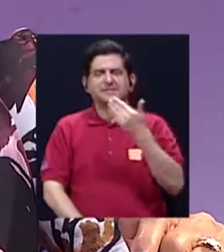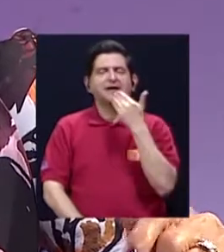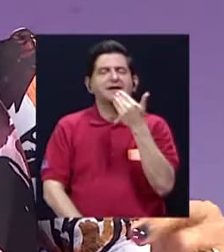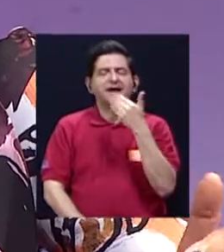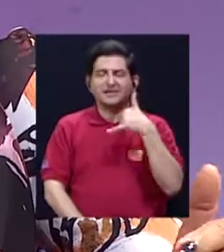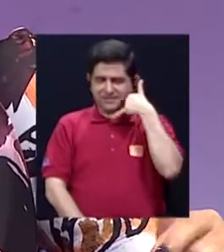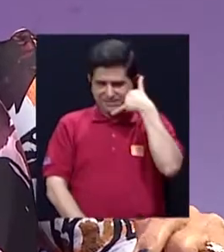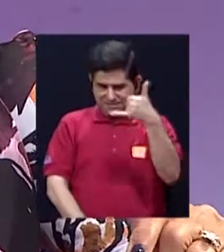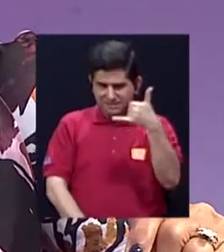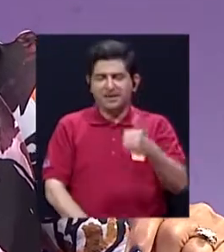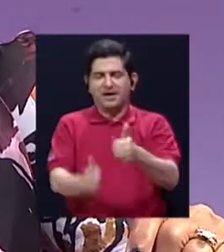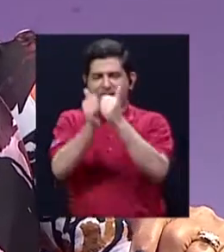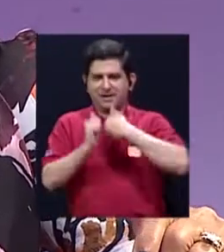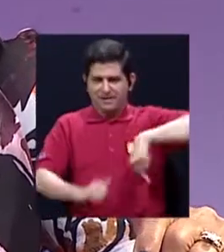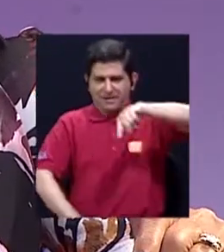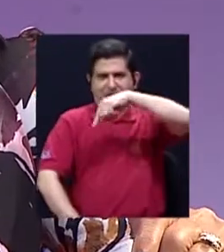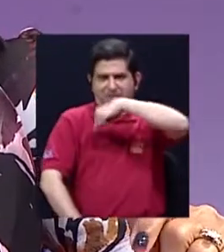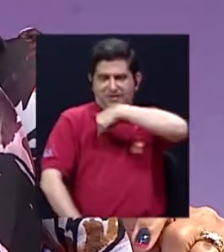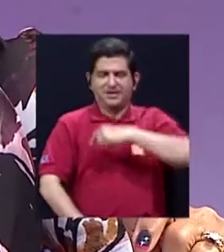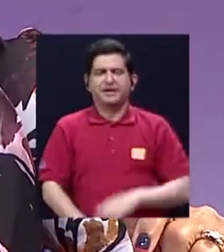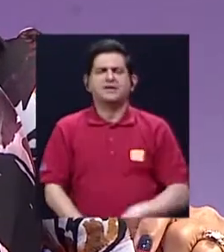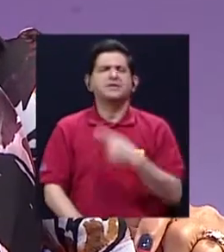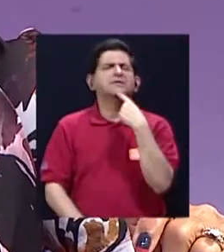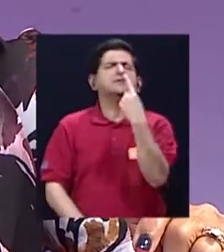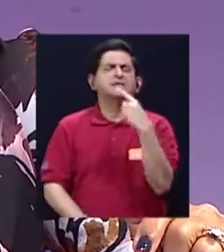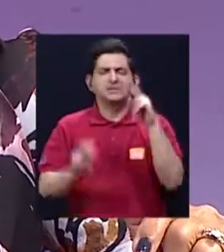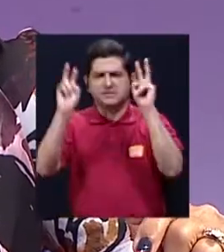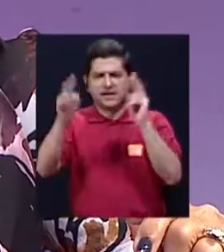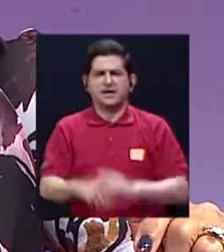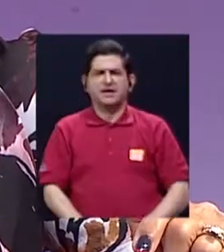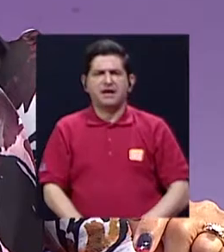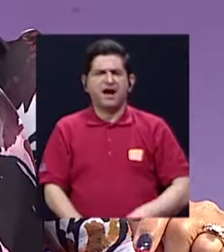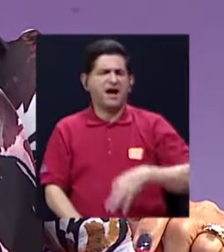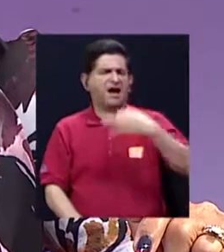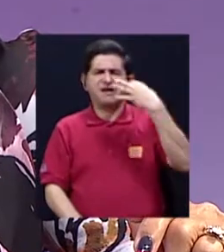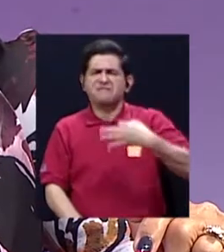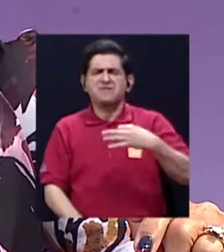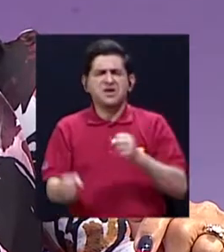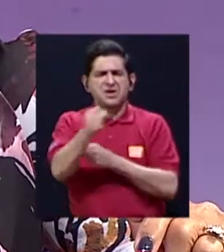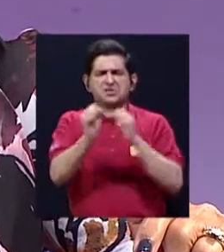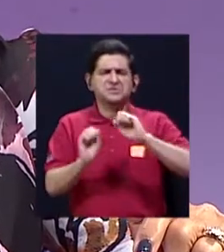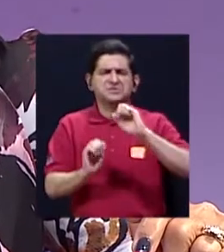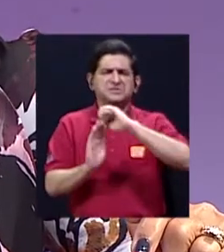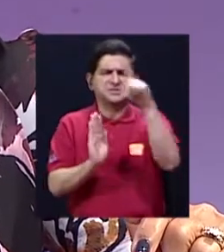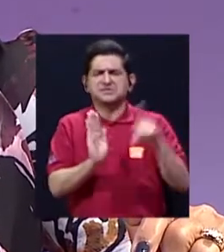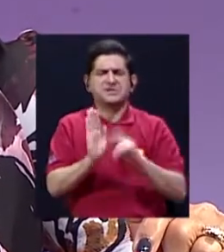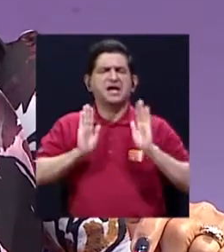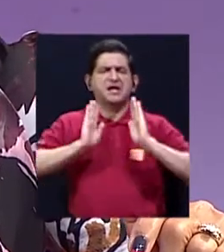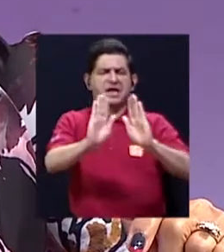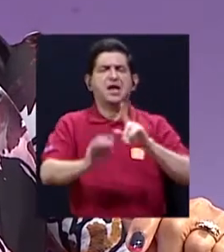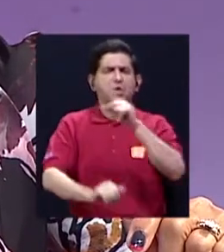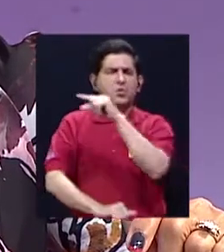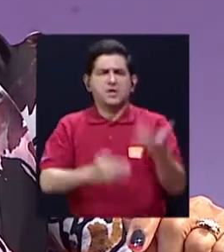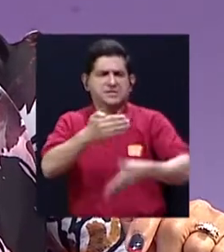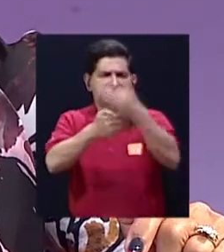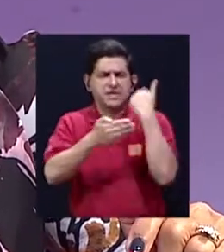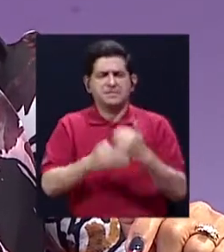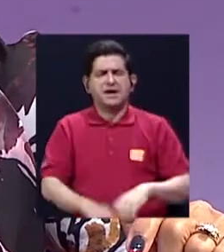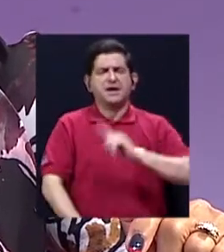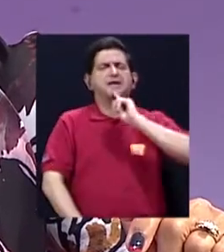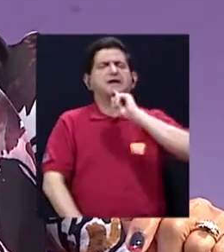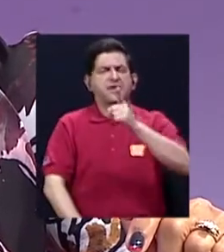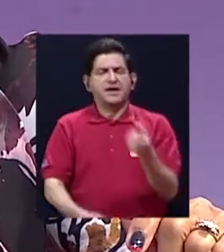llamado y nos esté acompañando, dice que de fijo la Sala Cuarta lo rechaza porque hace una semana se